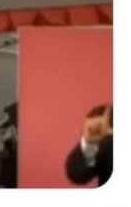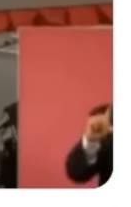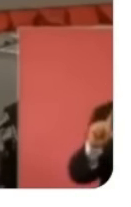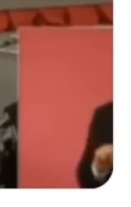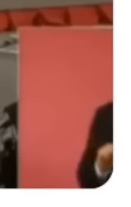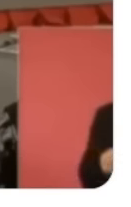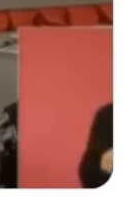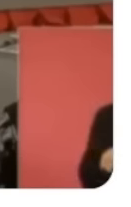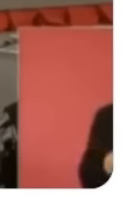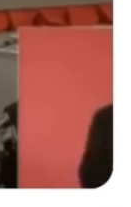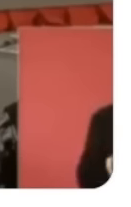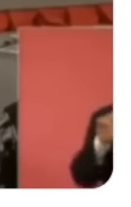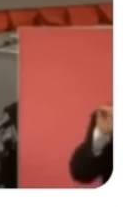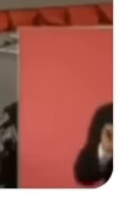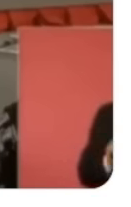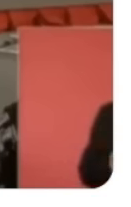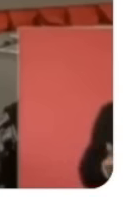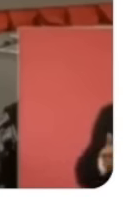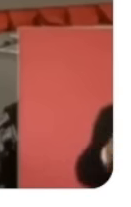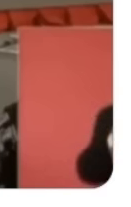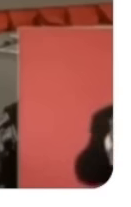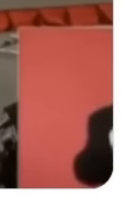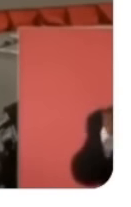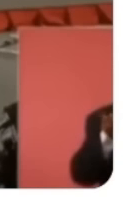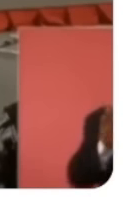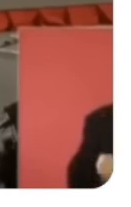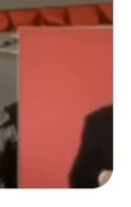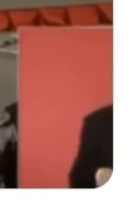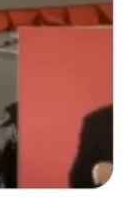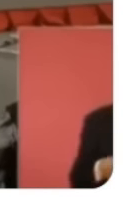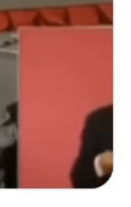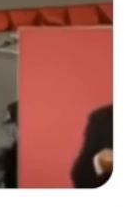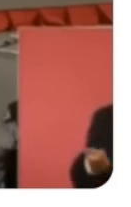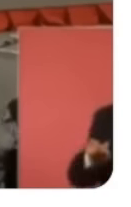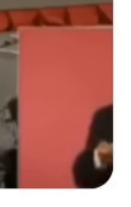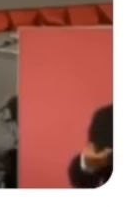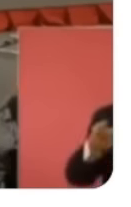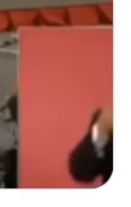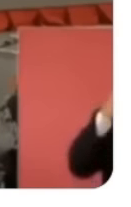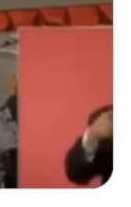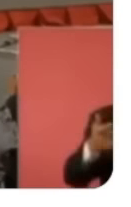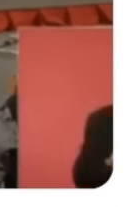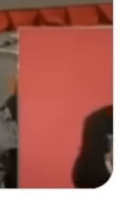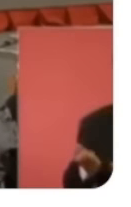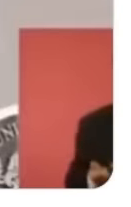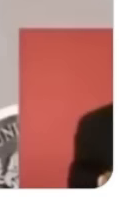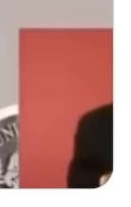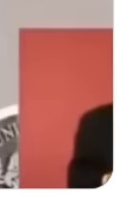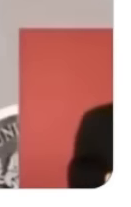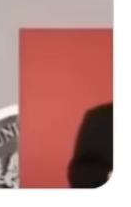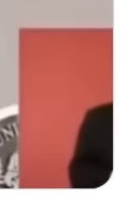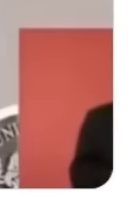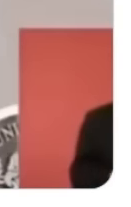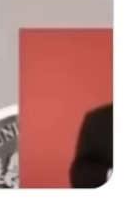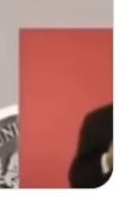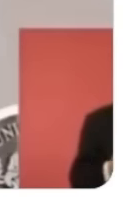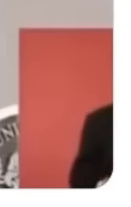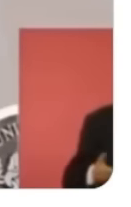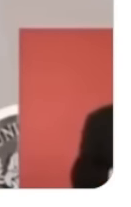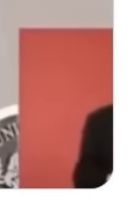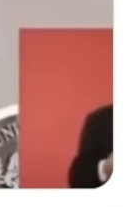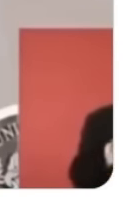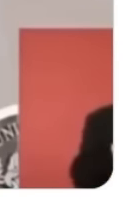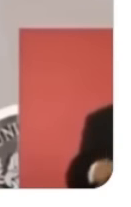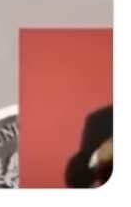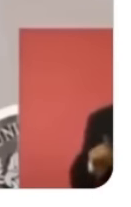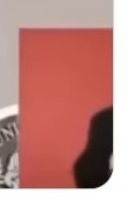con niveles inferiores al 30% del último salario. Pero además, hoy que entra en